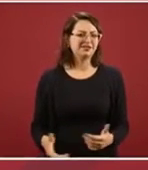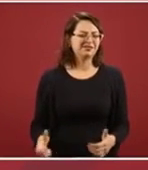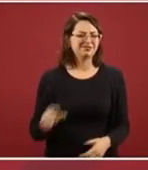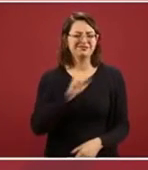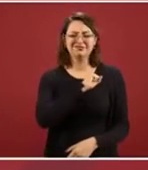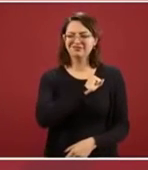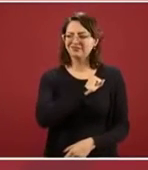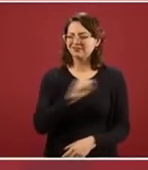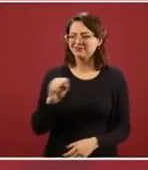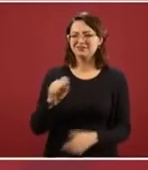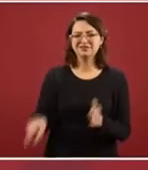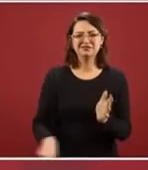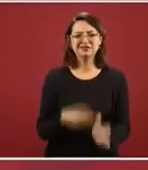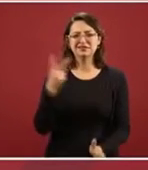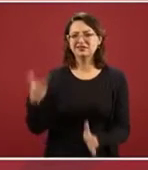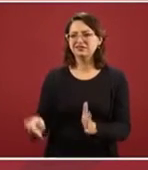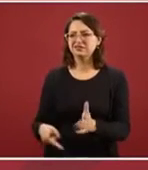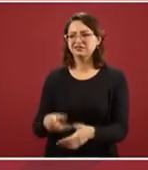delitos.